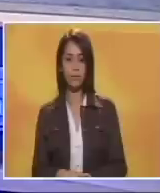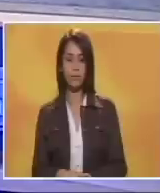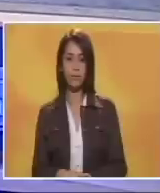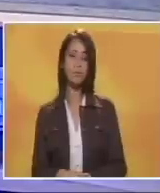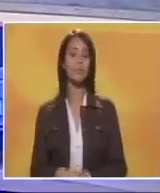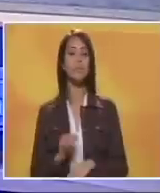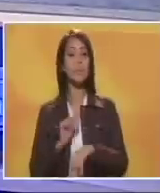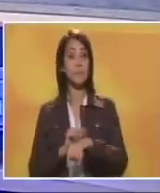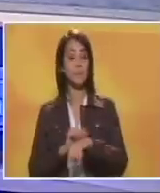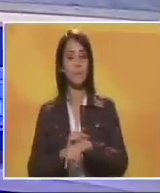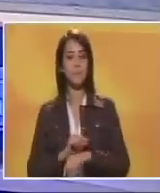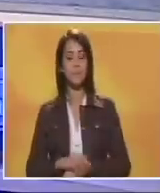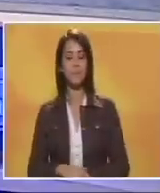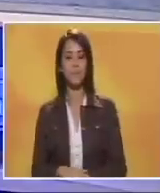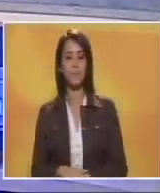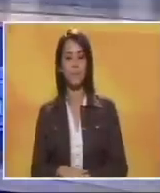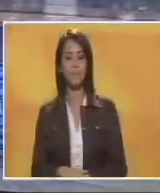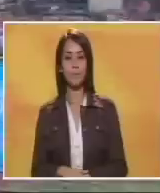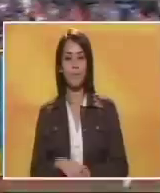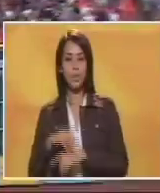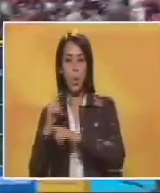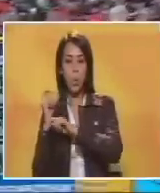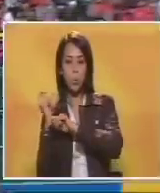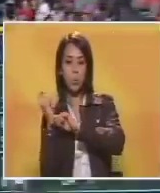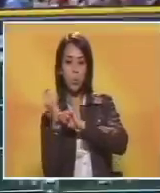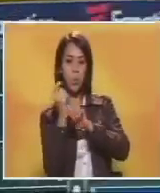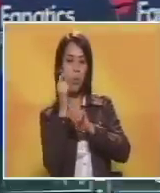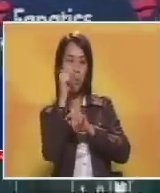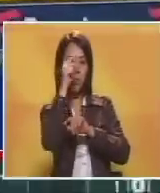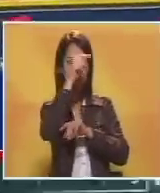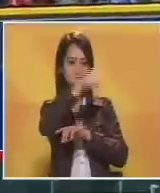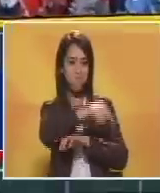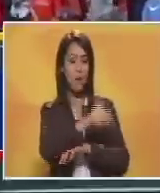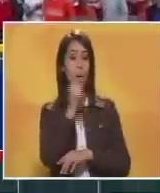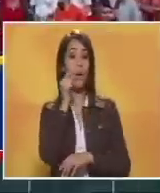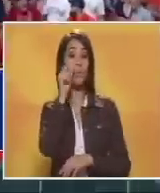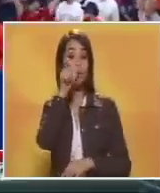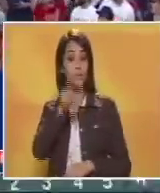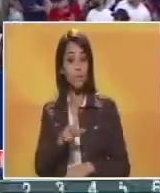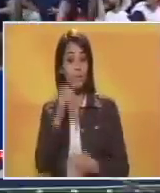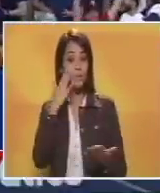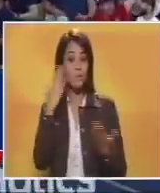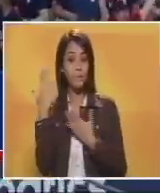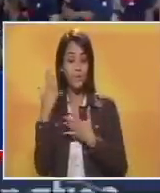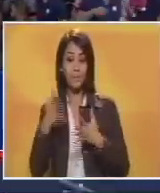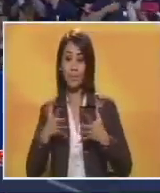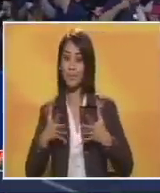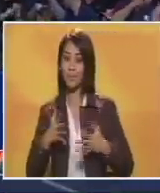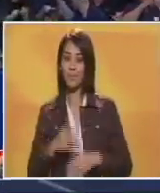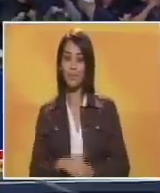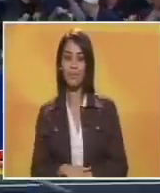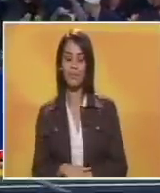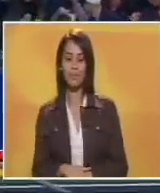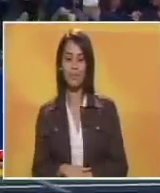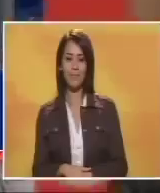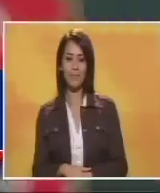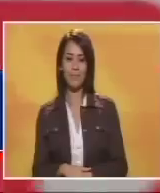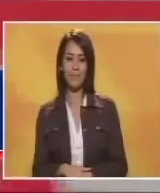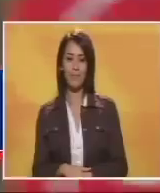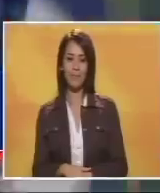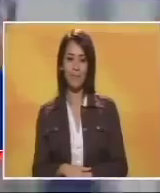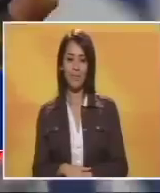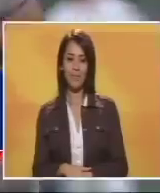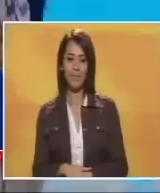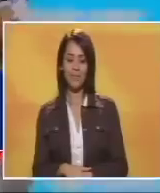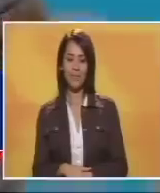En breve. Batazos decisivos. Robinson Chirino sentenció a victoria de los Rangers en la jornada dominical